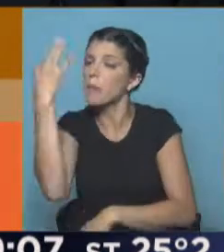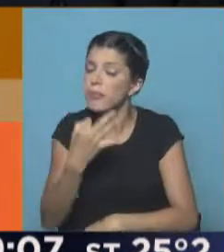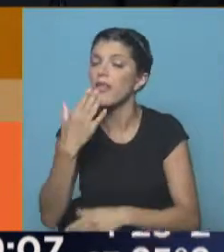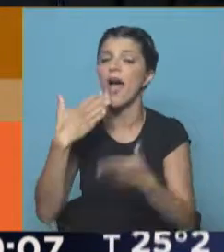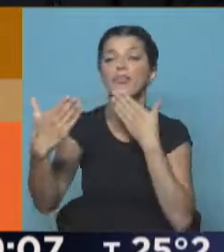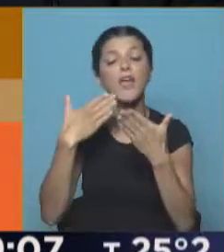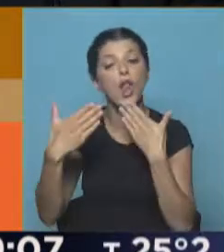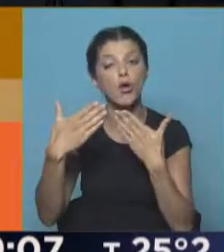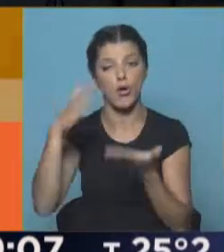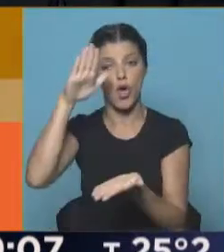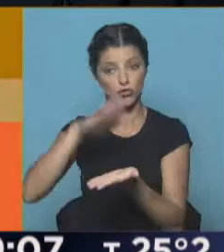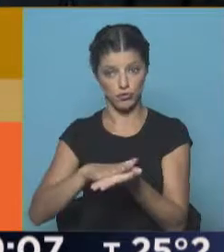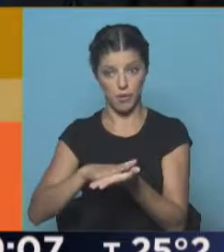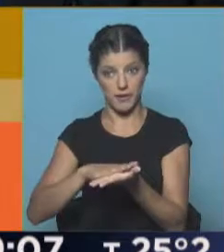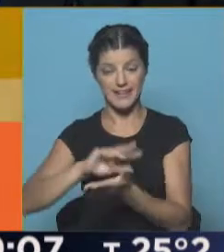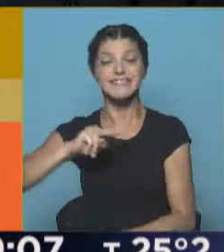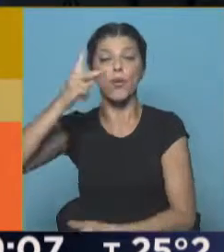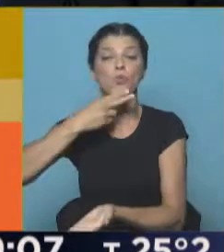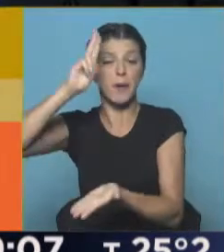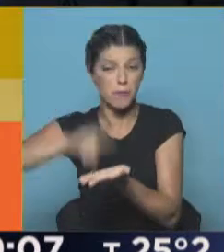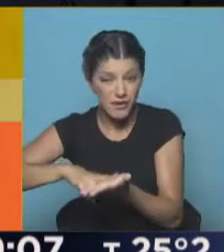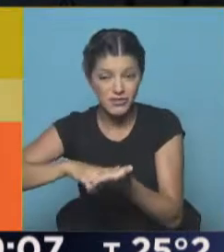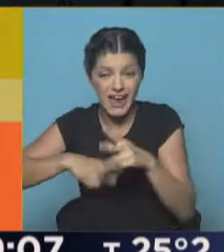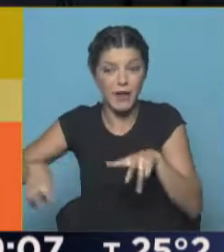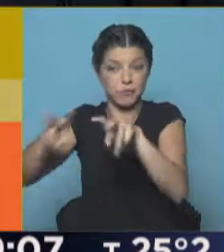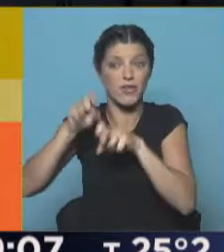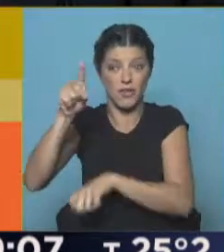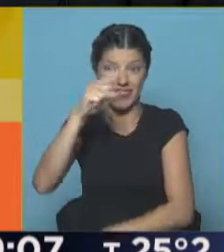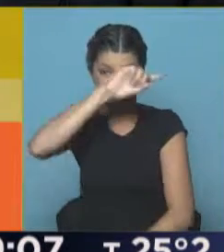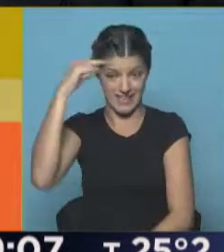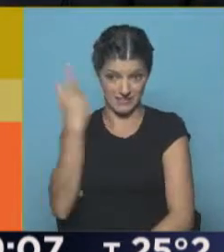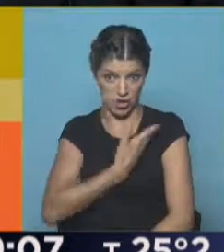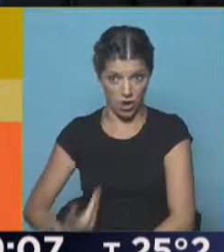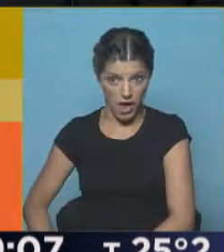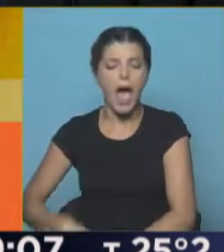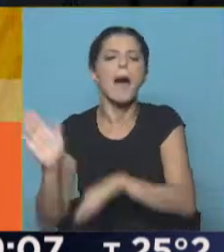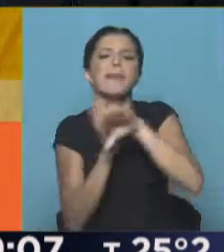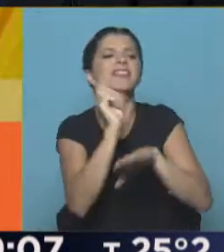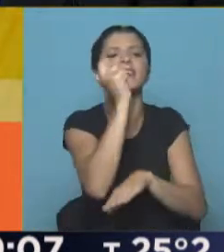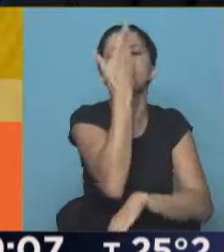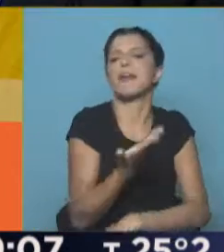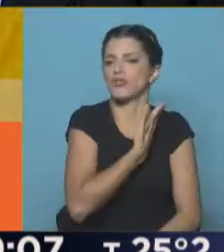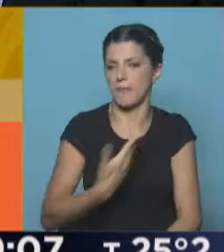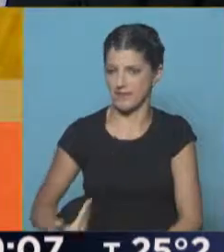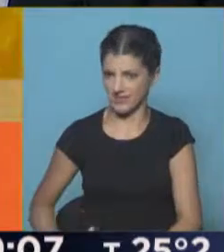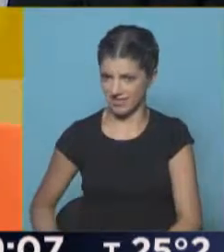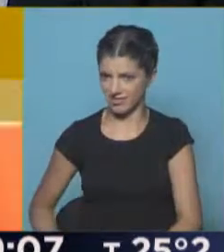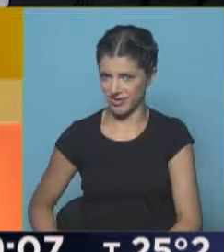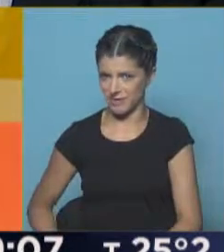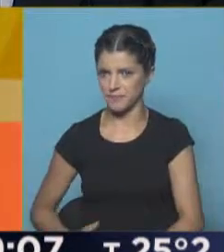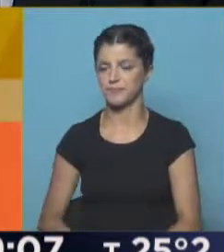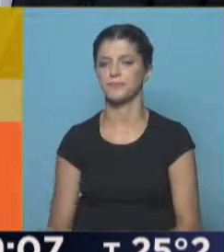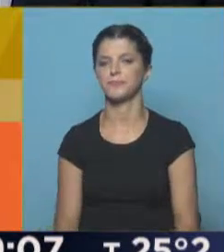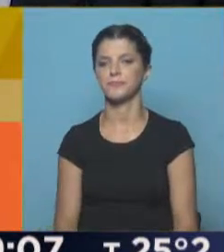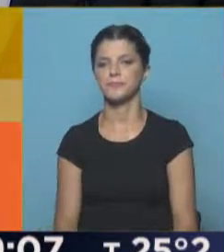sobre el segundo impuesto que recauda la nación, no importa quién gobierne. muy significativo, más que a los que